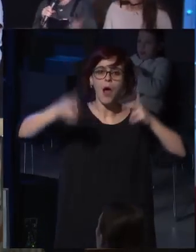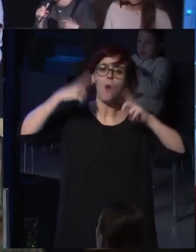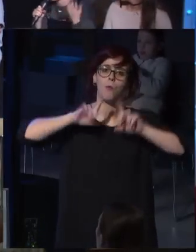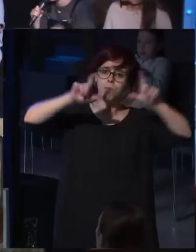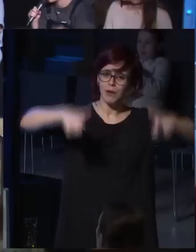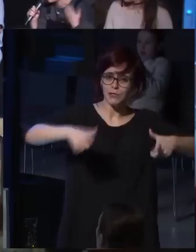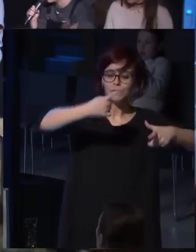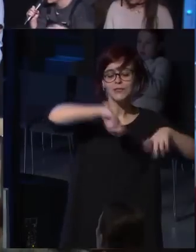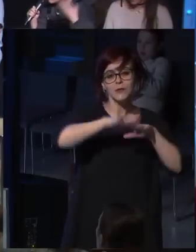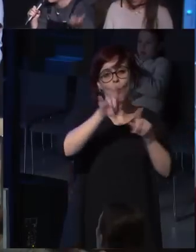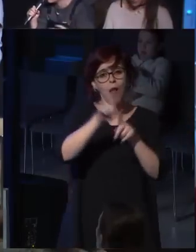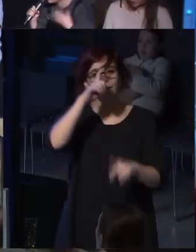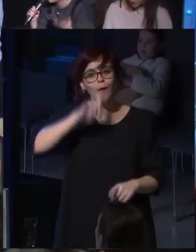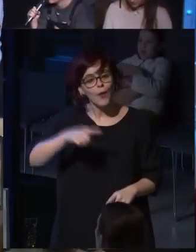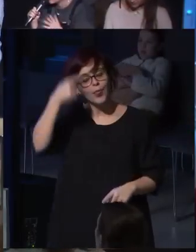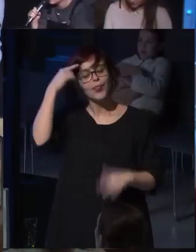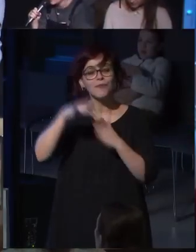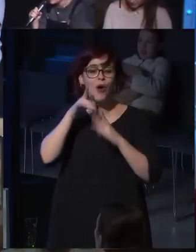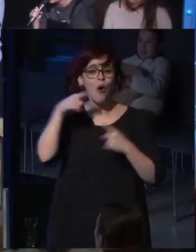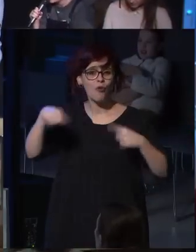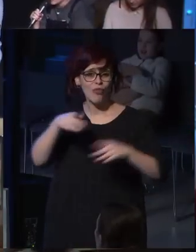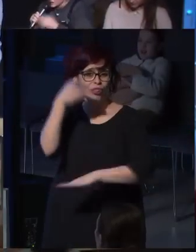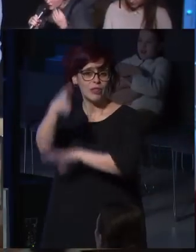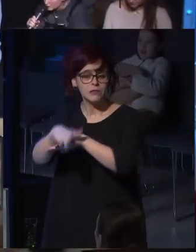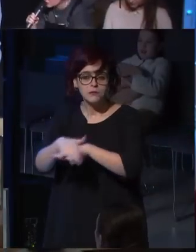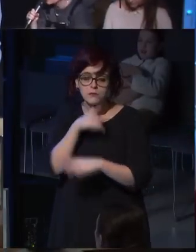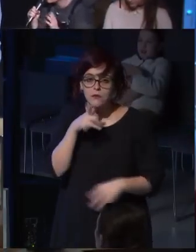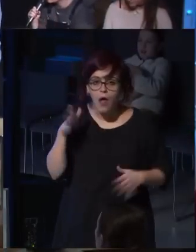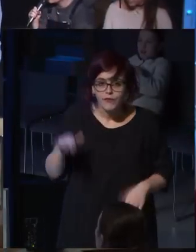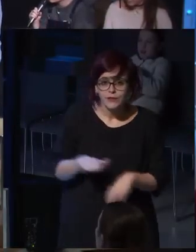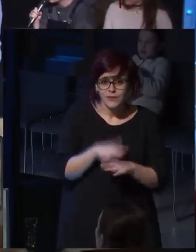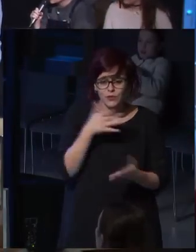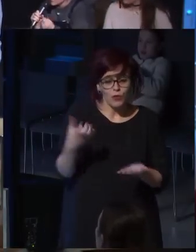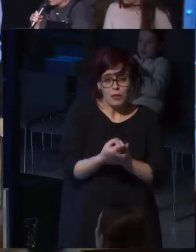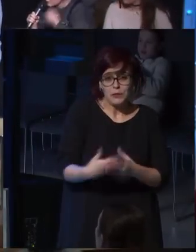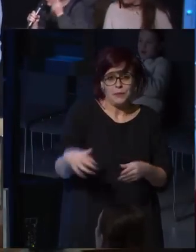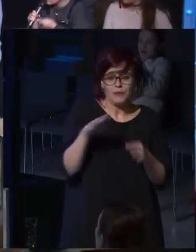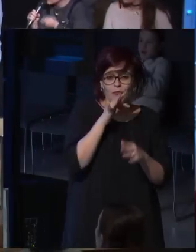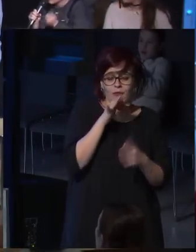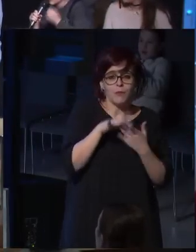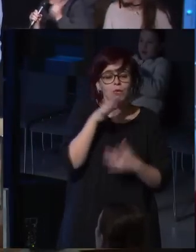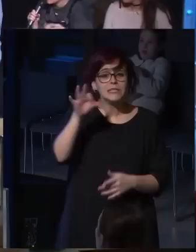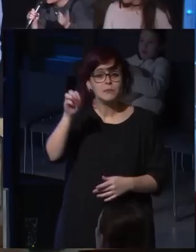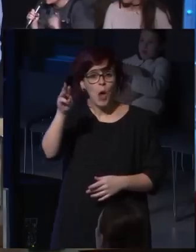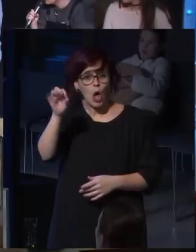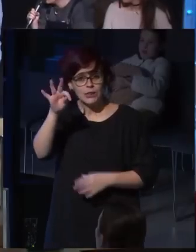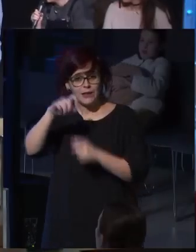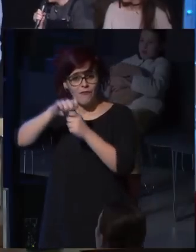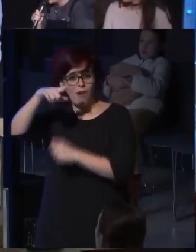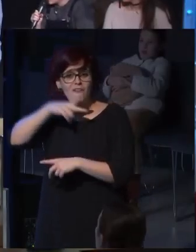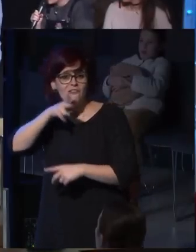vinilos, pues como dice ella, de recuerdo de grupos y tal. Y es que los tengo sin abrir, tío, porque es que tengo Spotify ahí puesto y digo, mira, pues ya